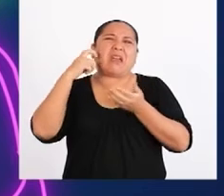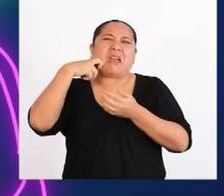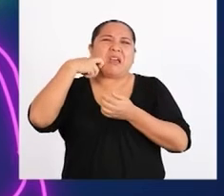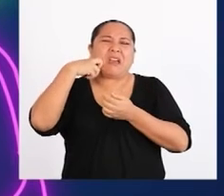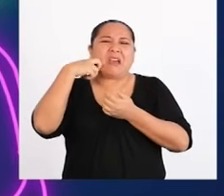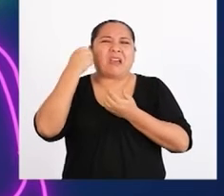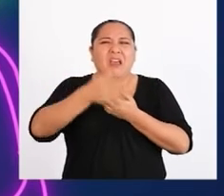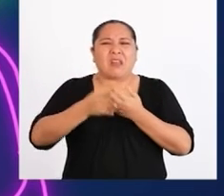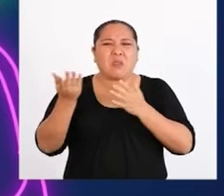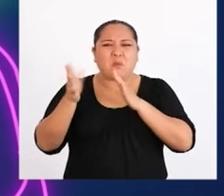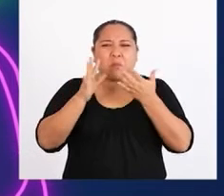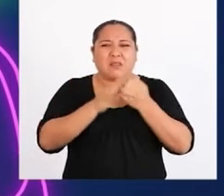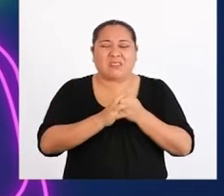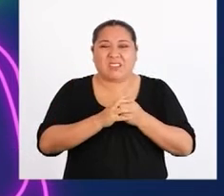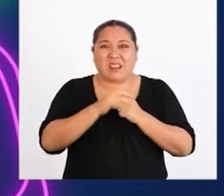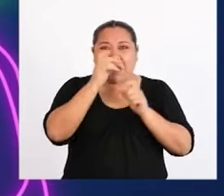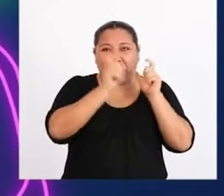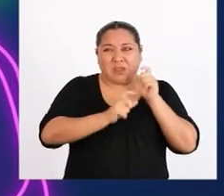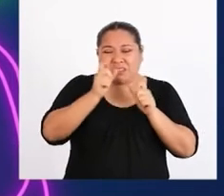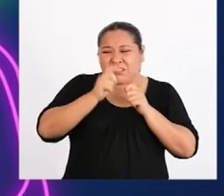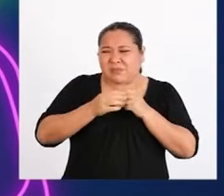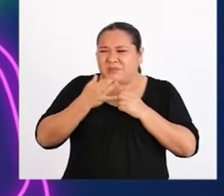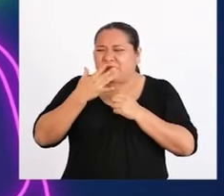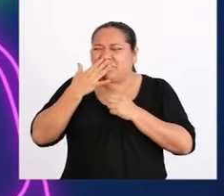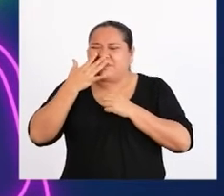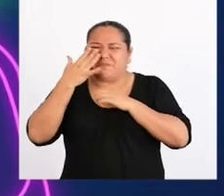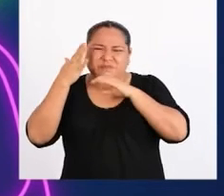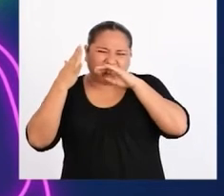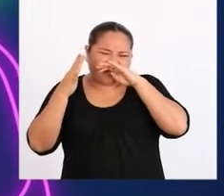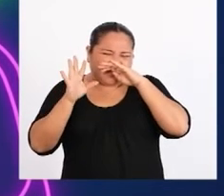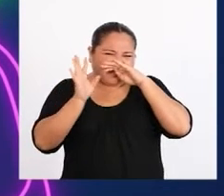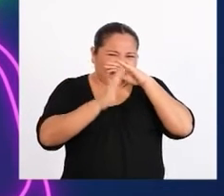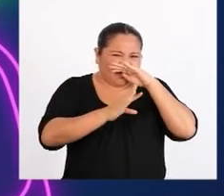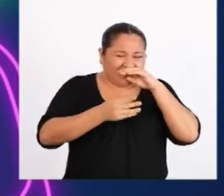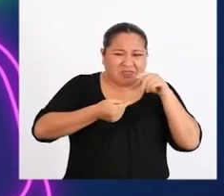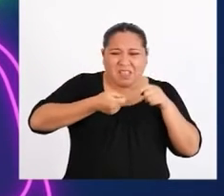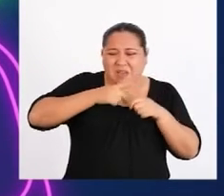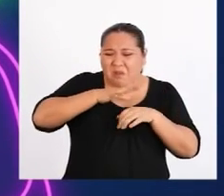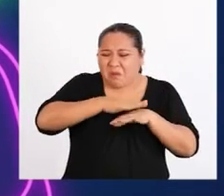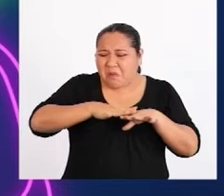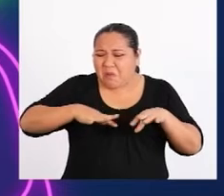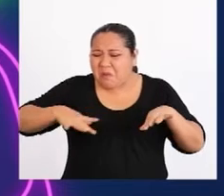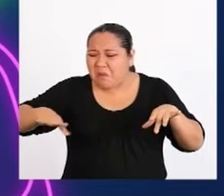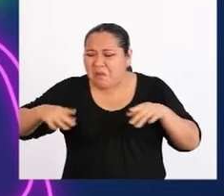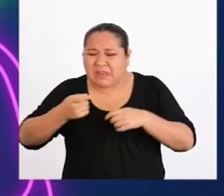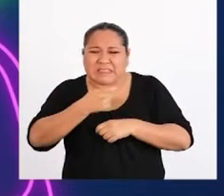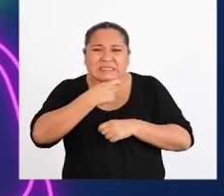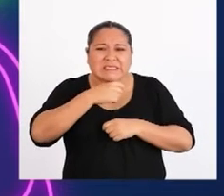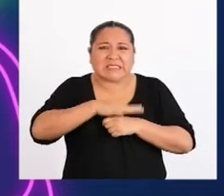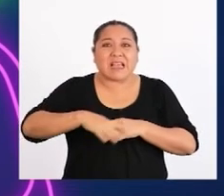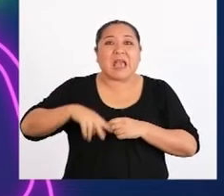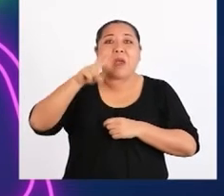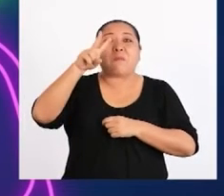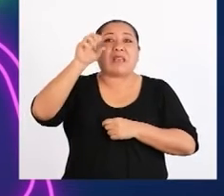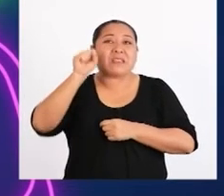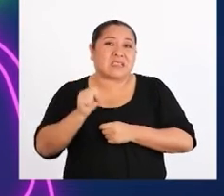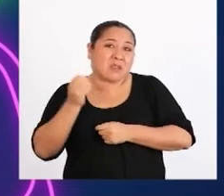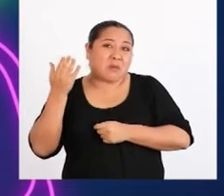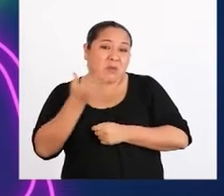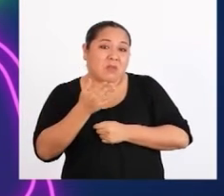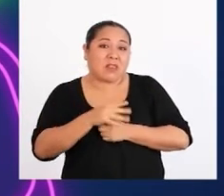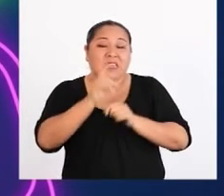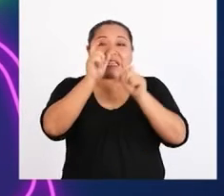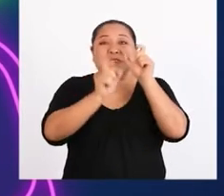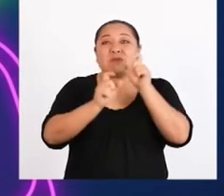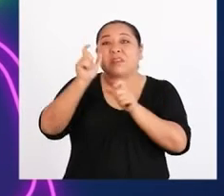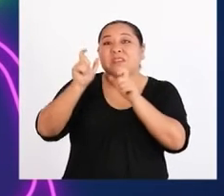Los veraneantes se guardan de la peste que empieza en las malaguas de la arena mojada. En los arenales de Villa El Salvador,